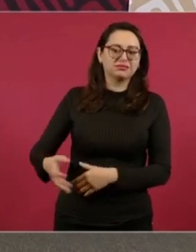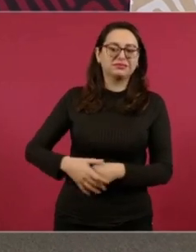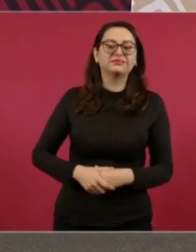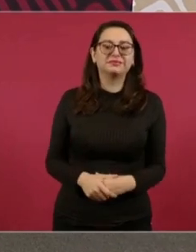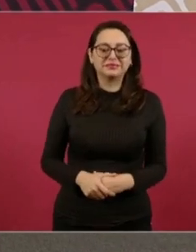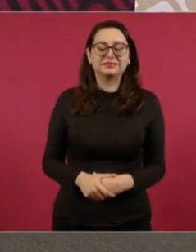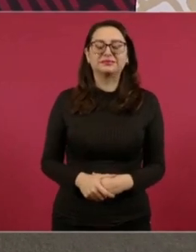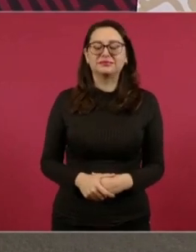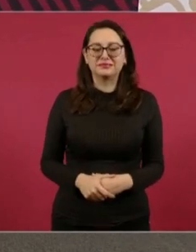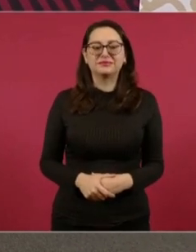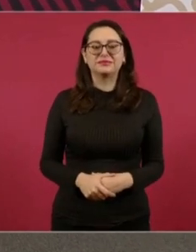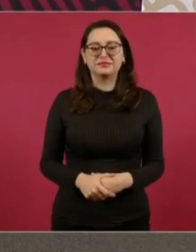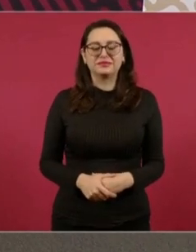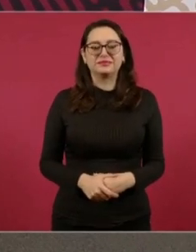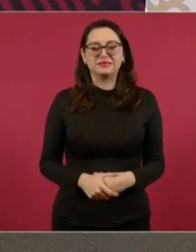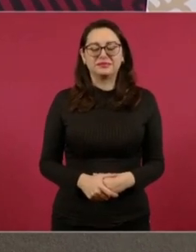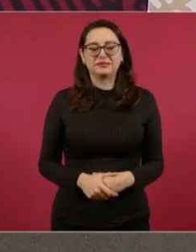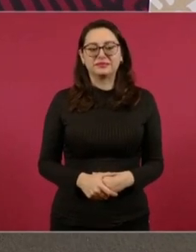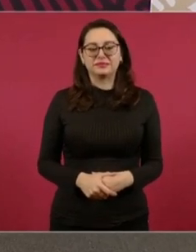se cumplió